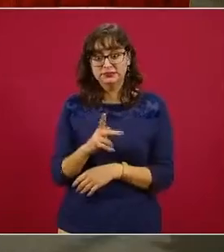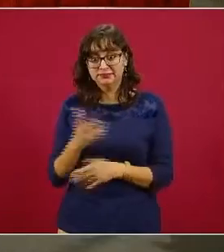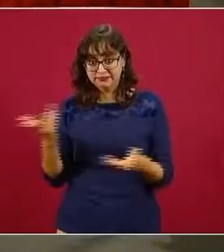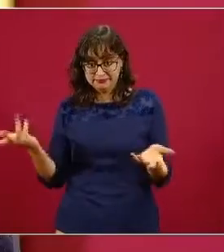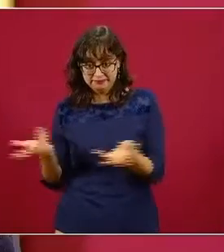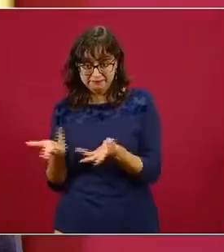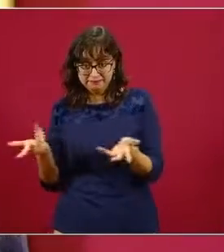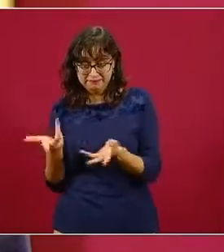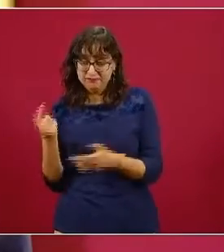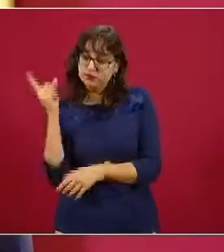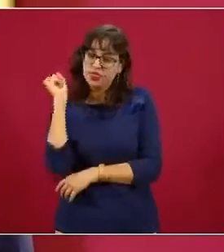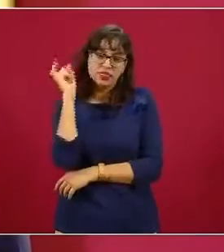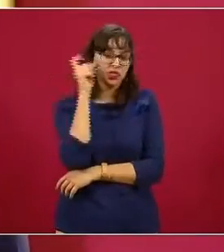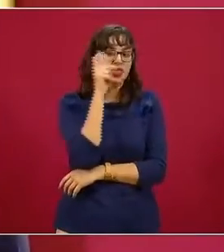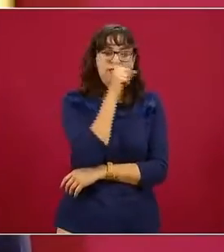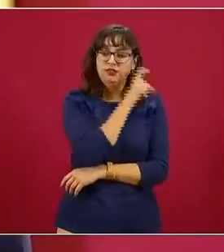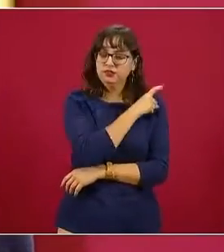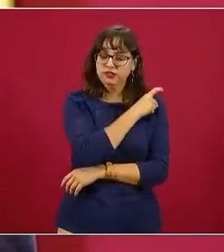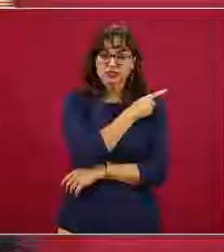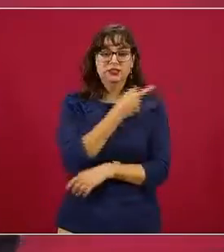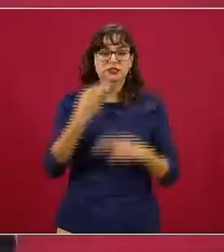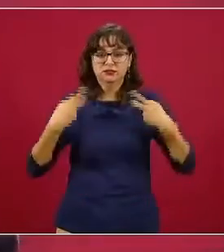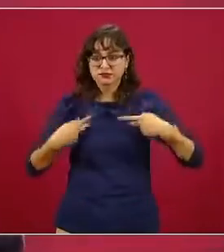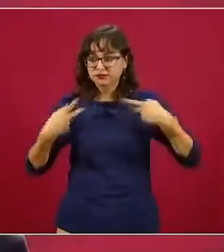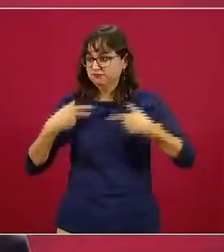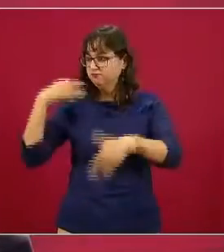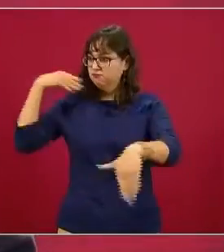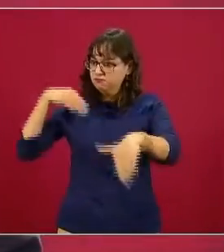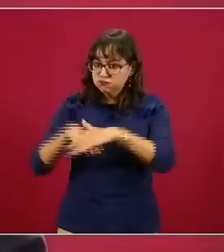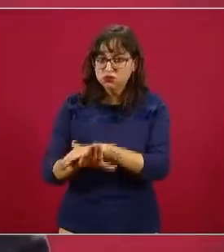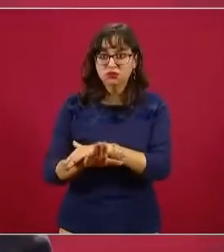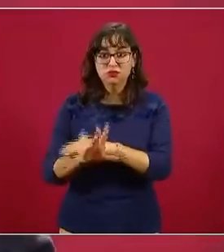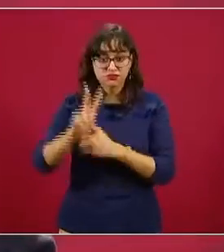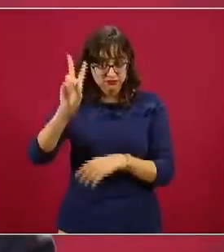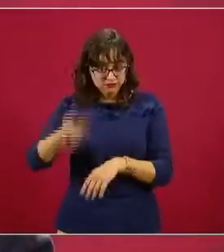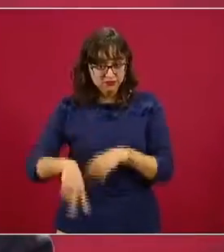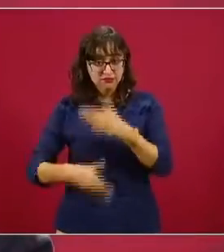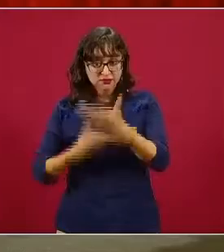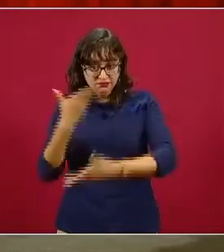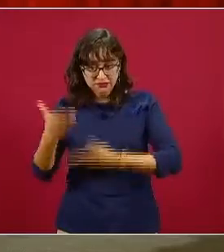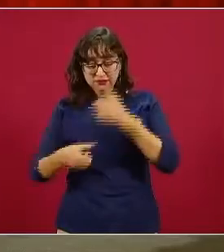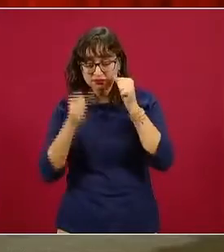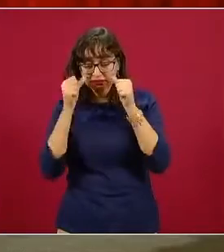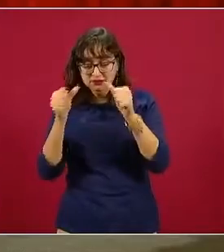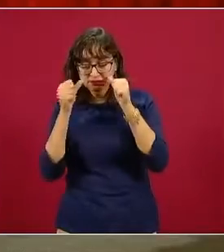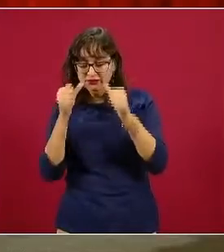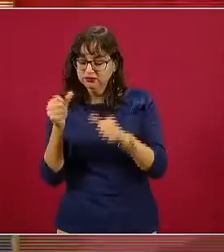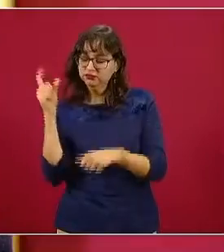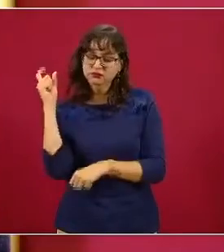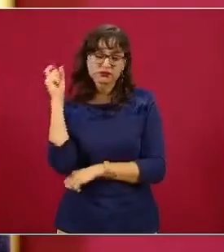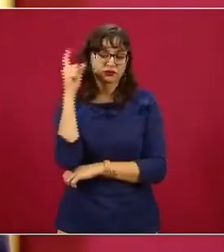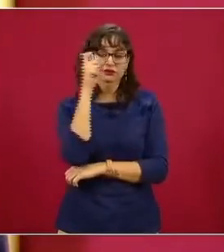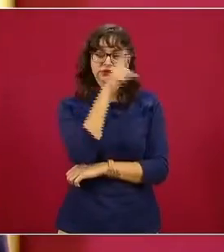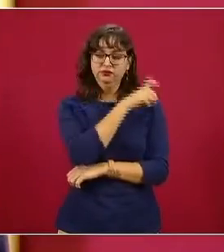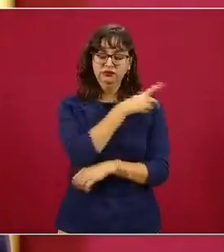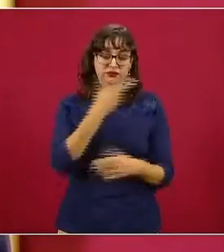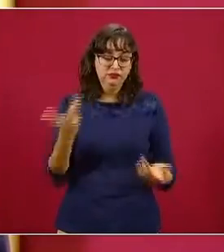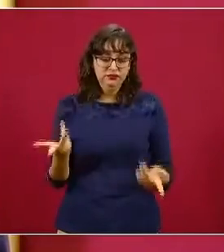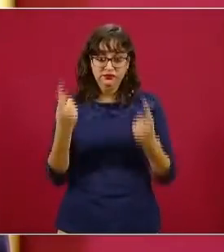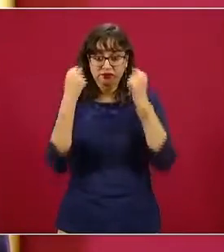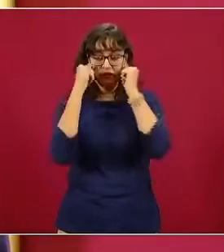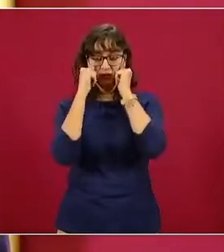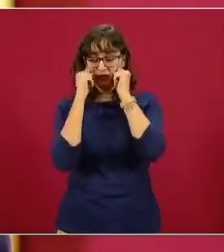complejo lograr que en la operación los servicios presten atención independientemente de